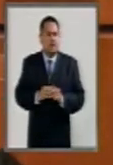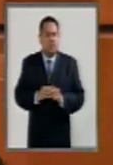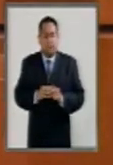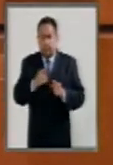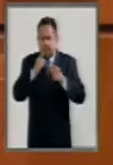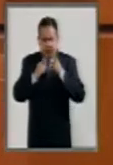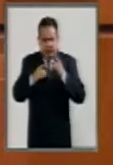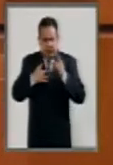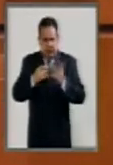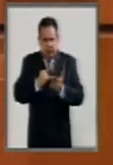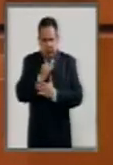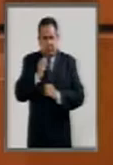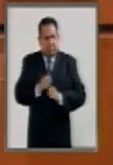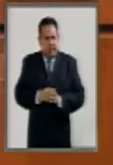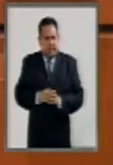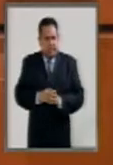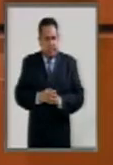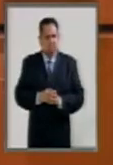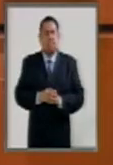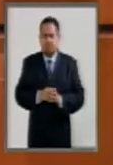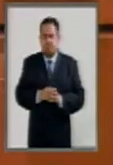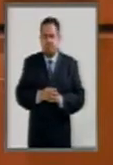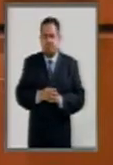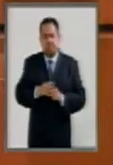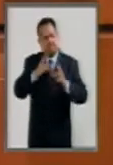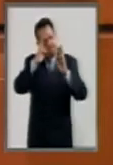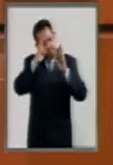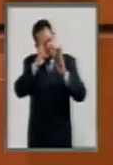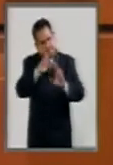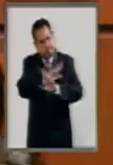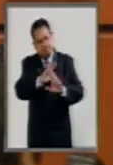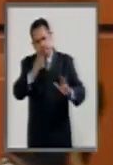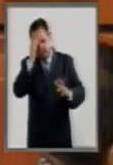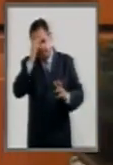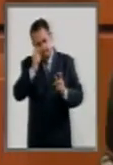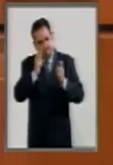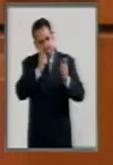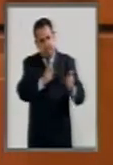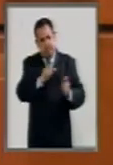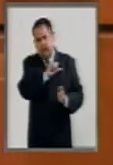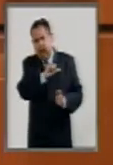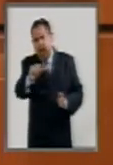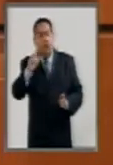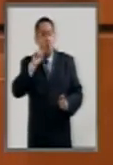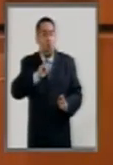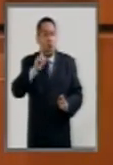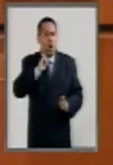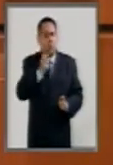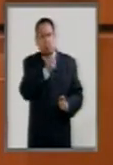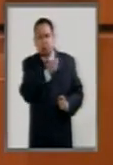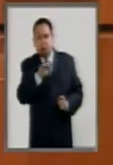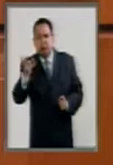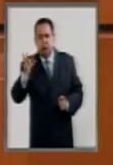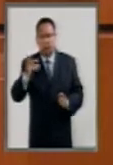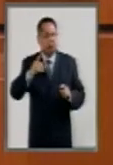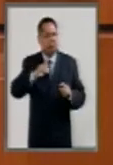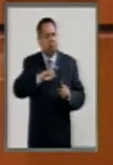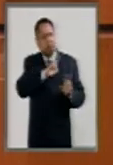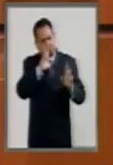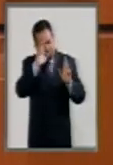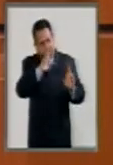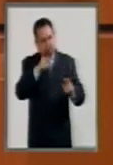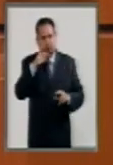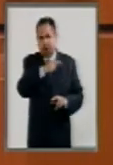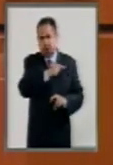certera de conmemorar también a mujeres, reconocer a mujeres que